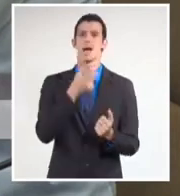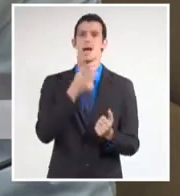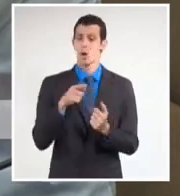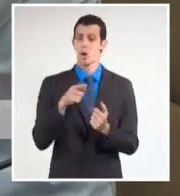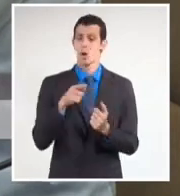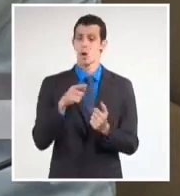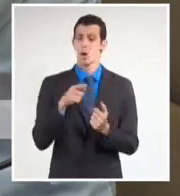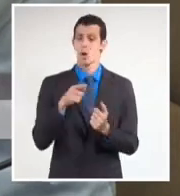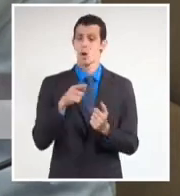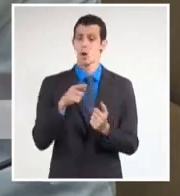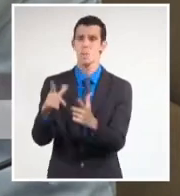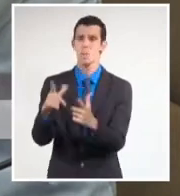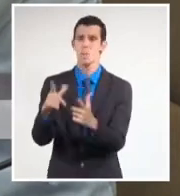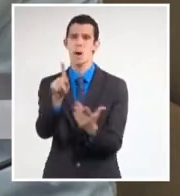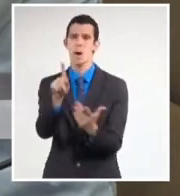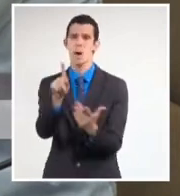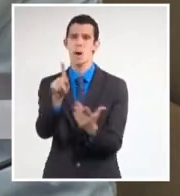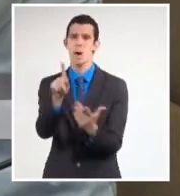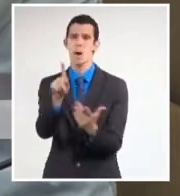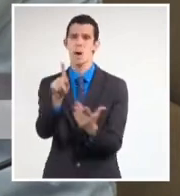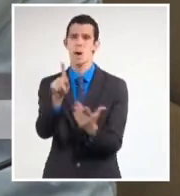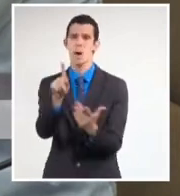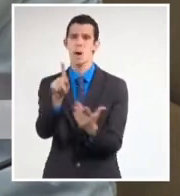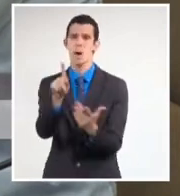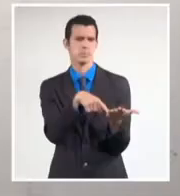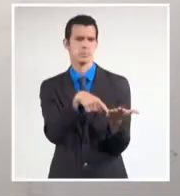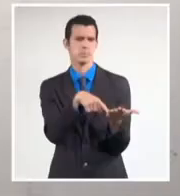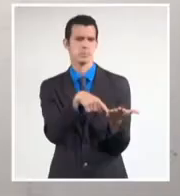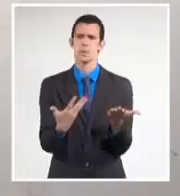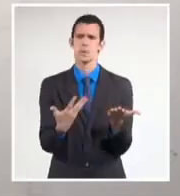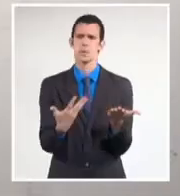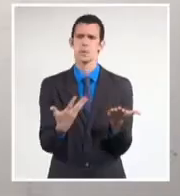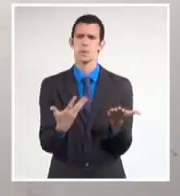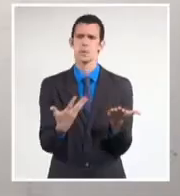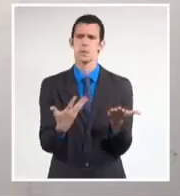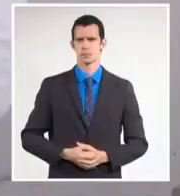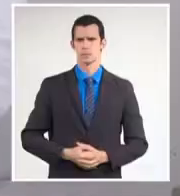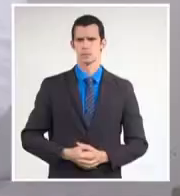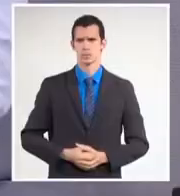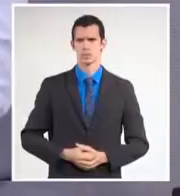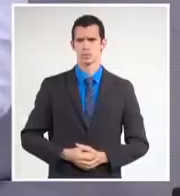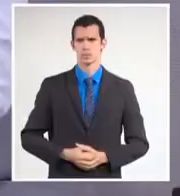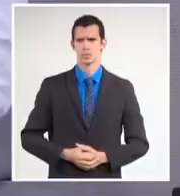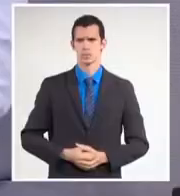las voluntades, lo que se plantea y los resultados que se alcanzan.